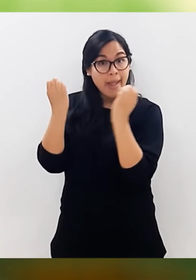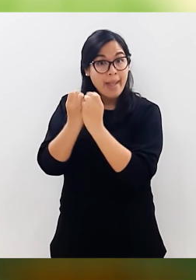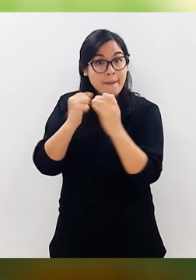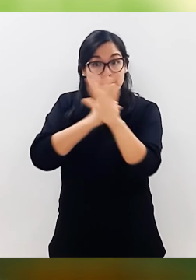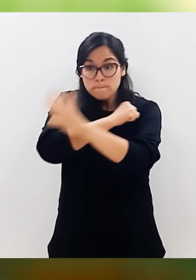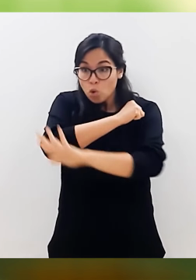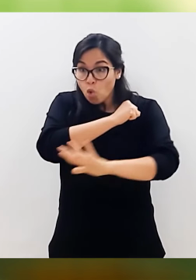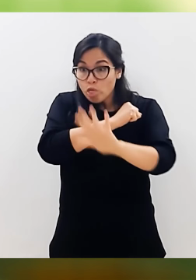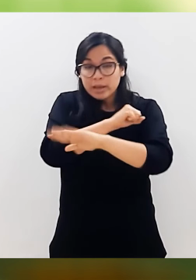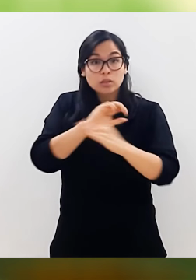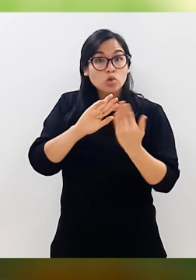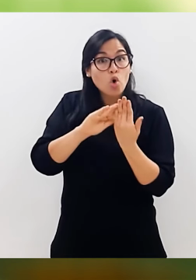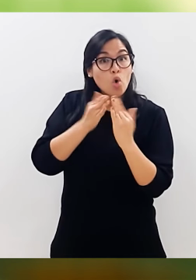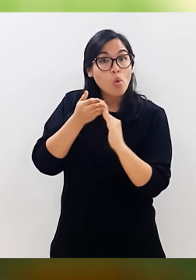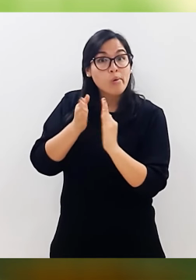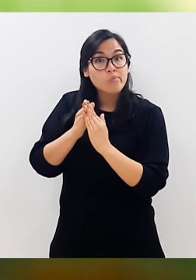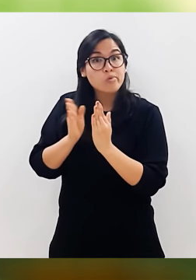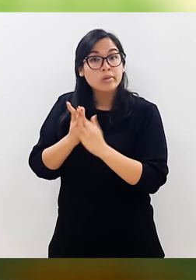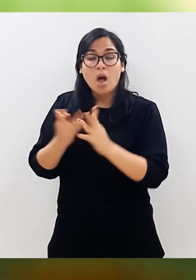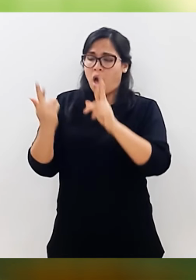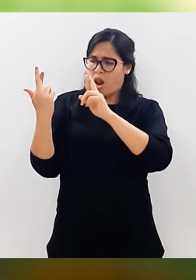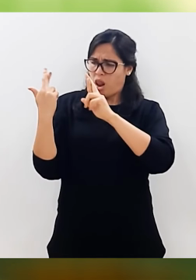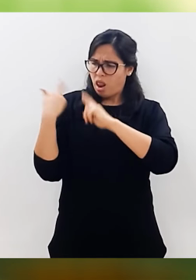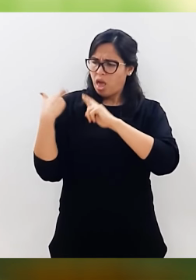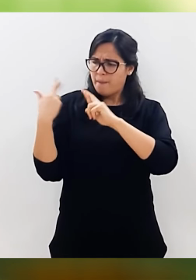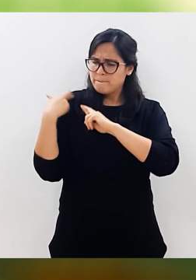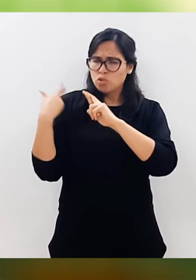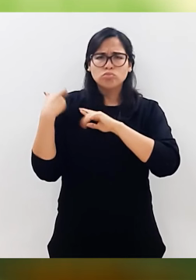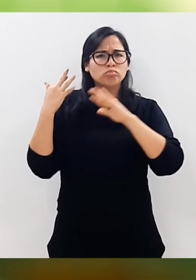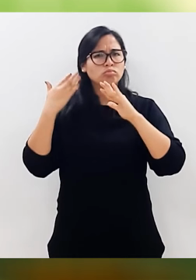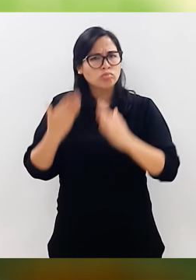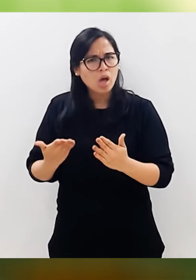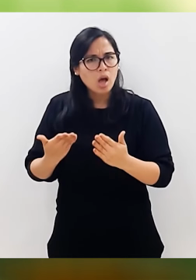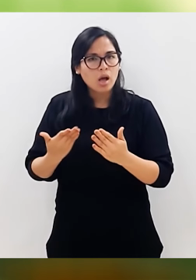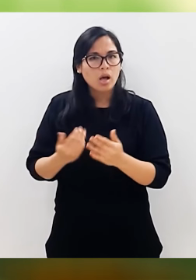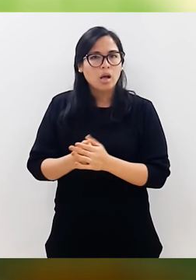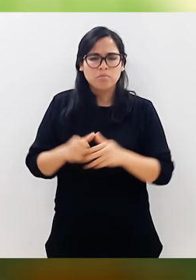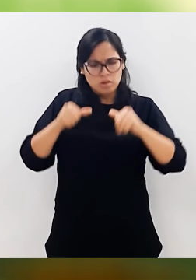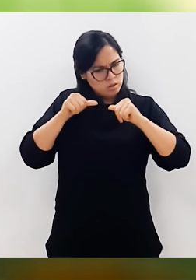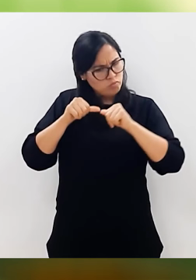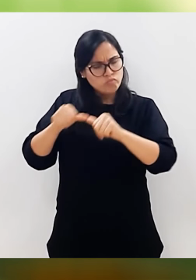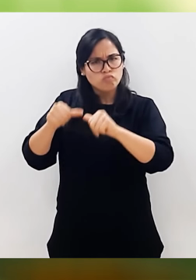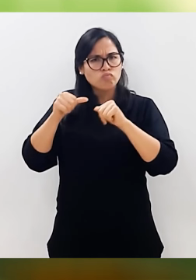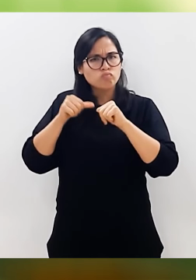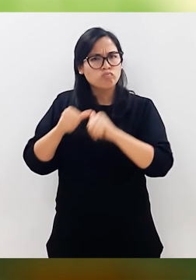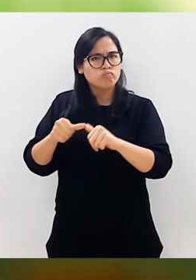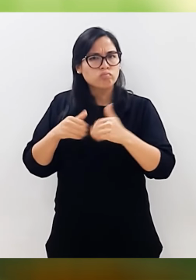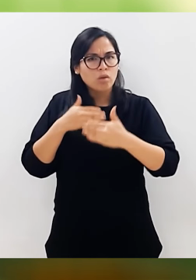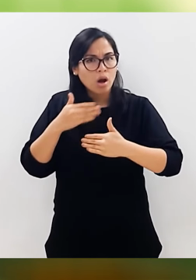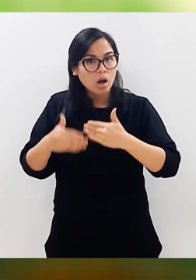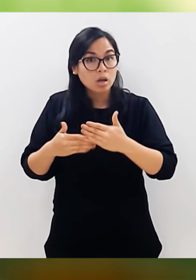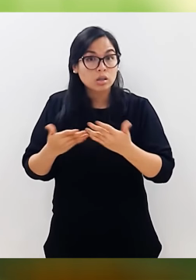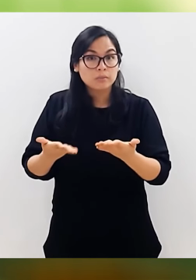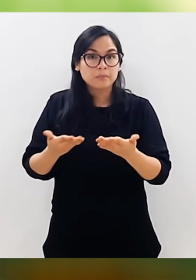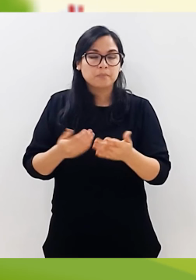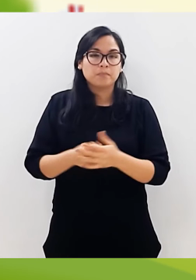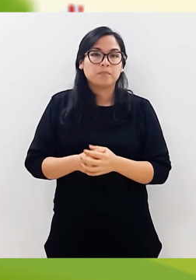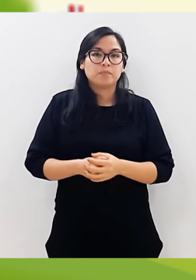protección comunitaria comprometido y en funcionamiento permanente.